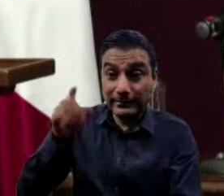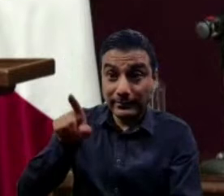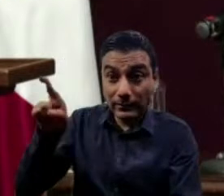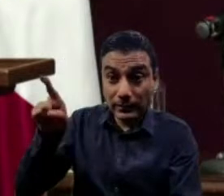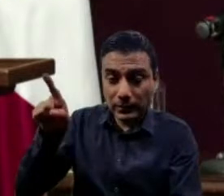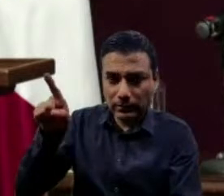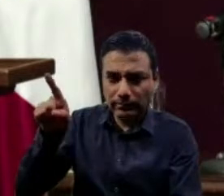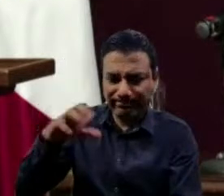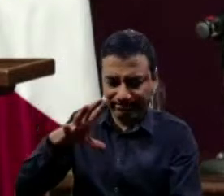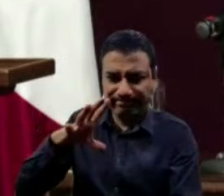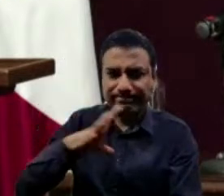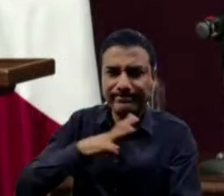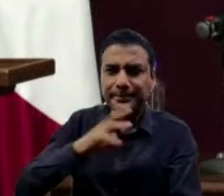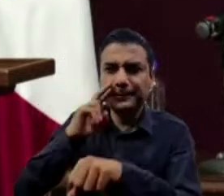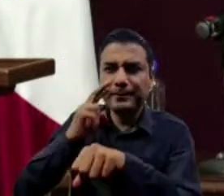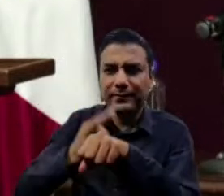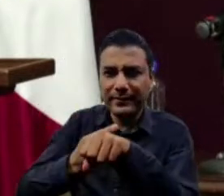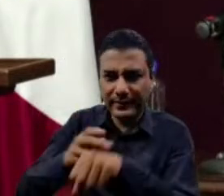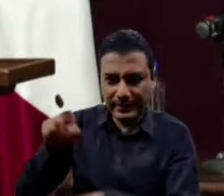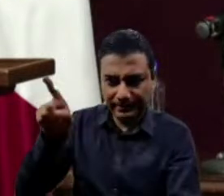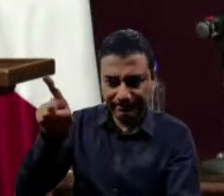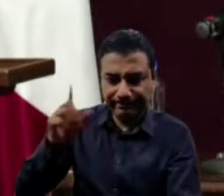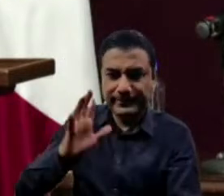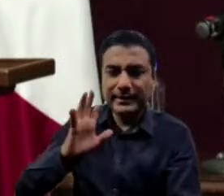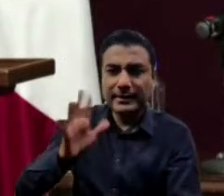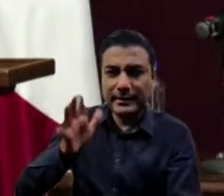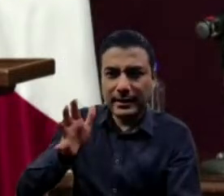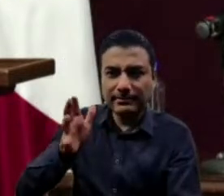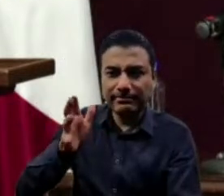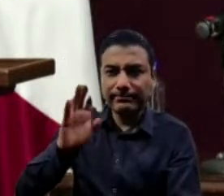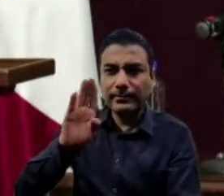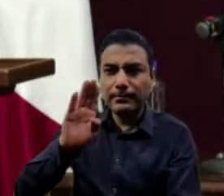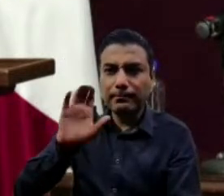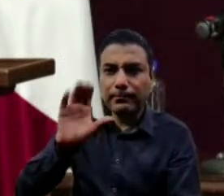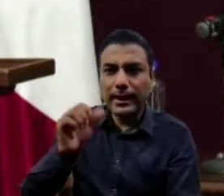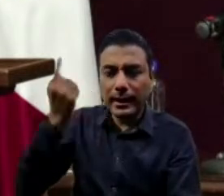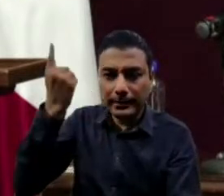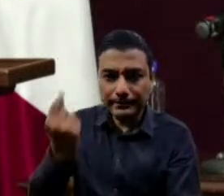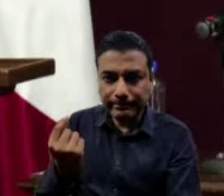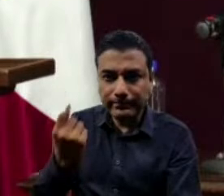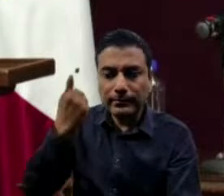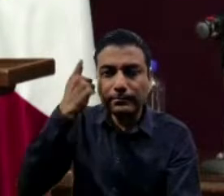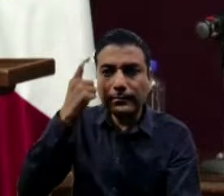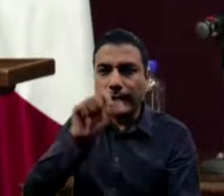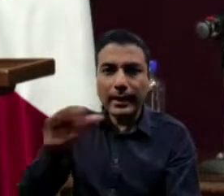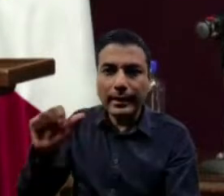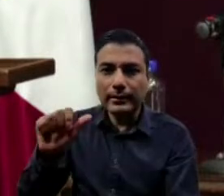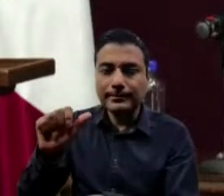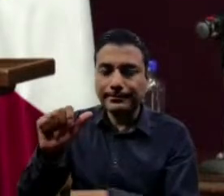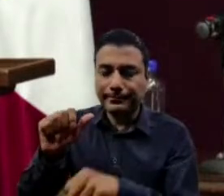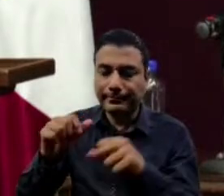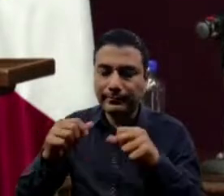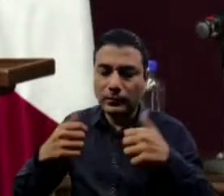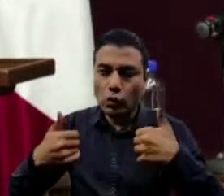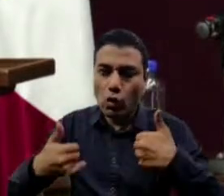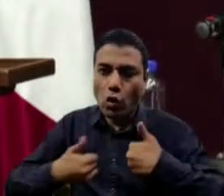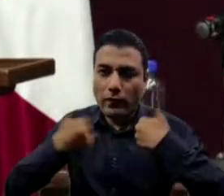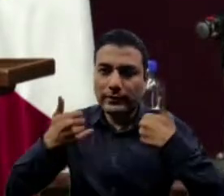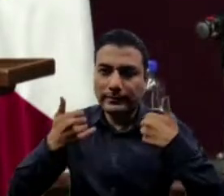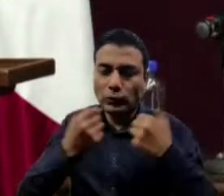atribuciones, también ha implementado una diversidad de becas escolares en beneficio de los sectores más vulnerables de nuestro